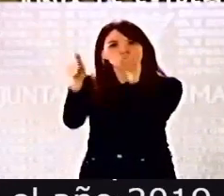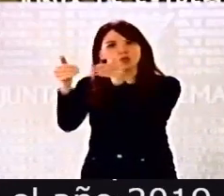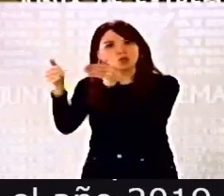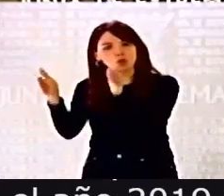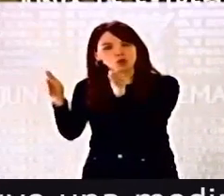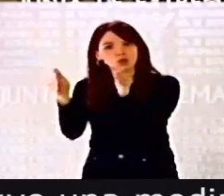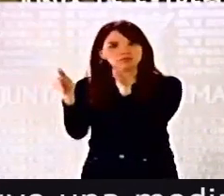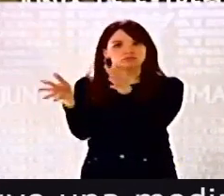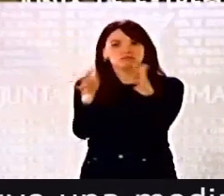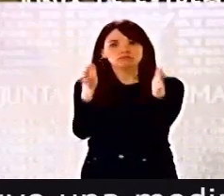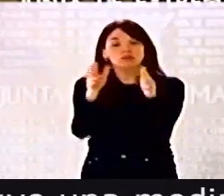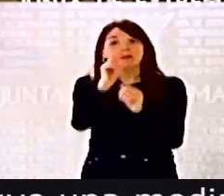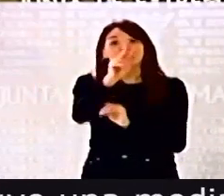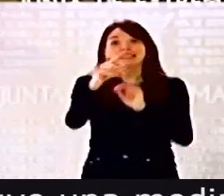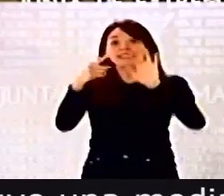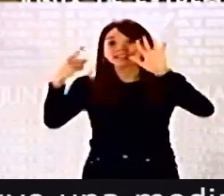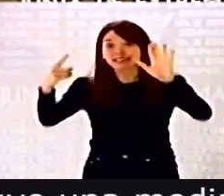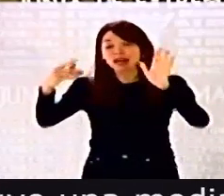intermensual de